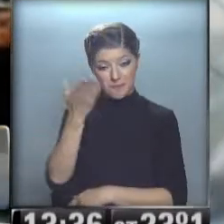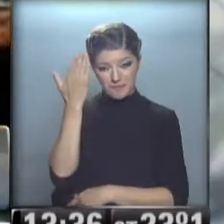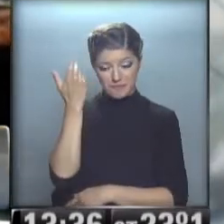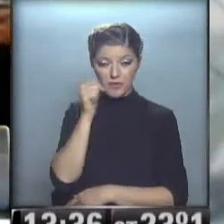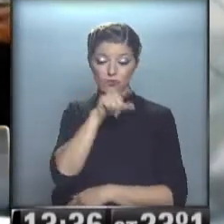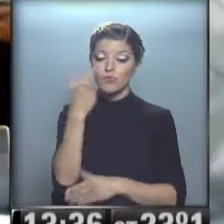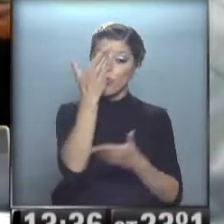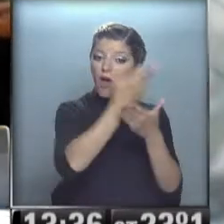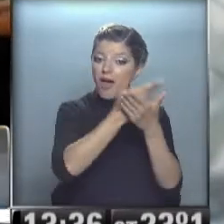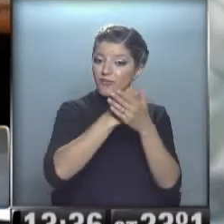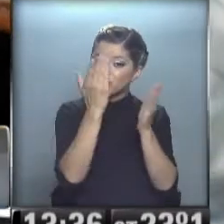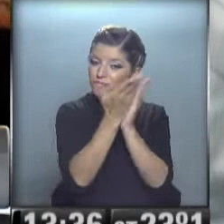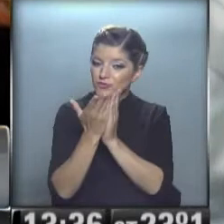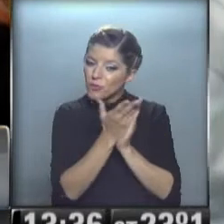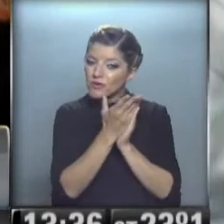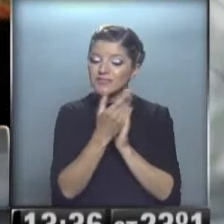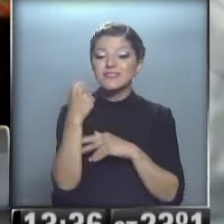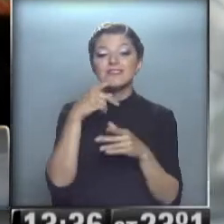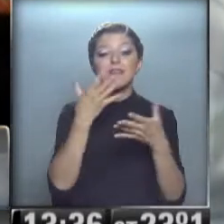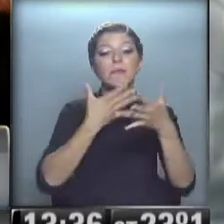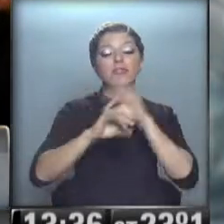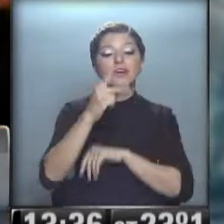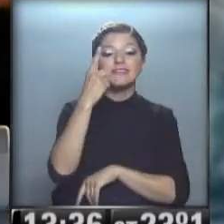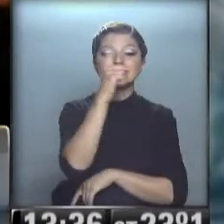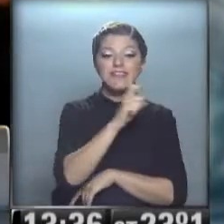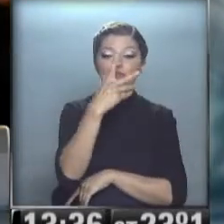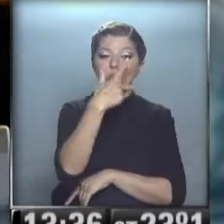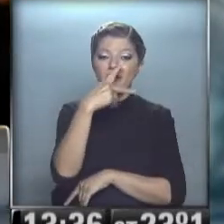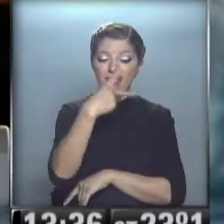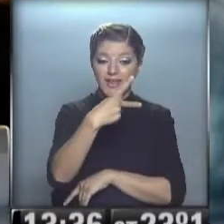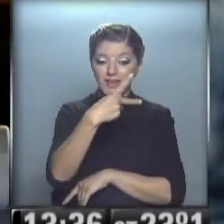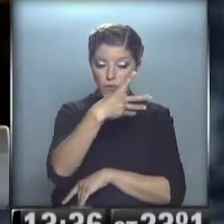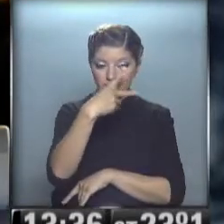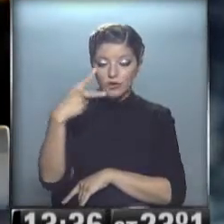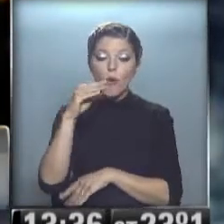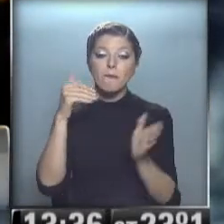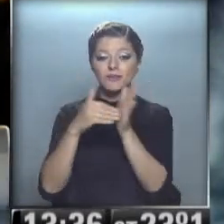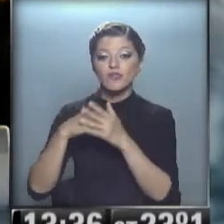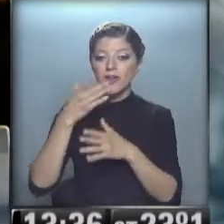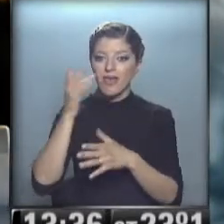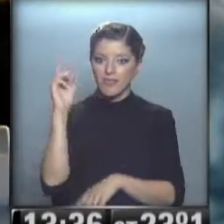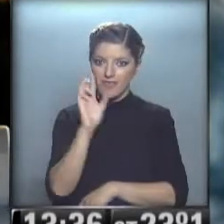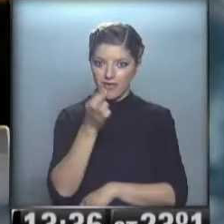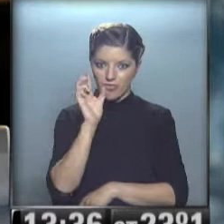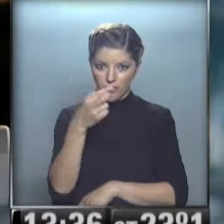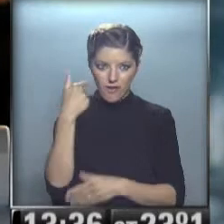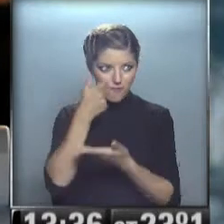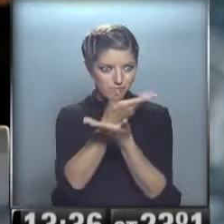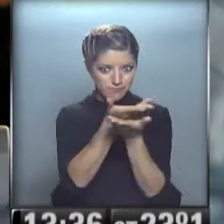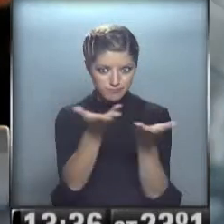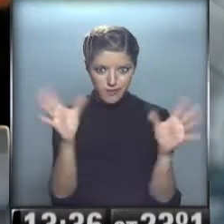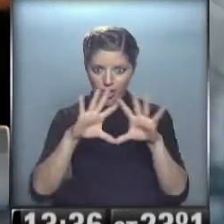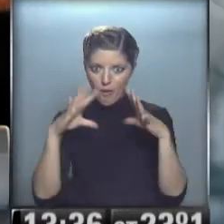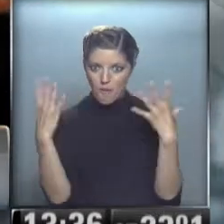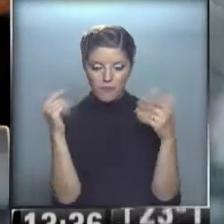estudios sobre Lucian Freud, se vendió en 142 millones de dólares y estableció realmente todo un récord mundial. Bacon no disfrutó